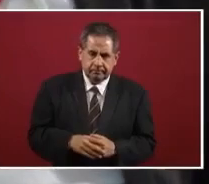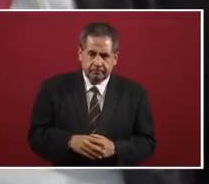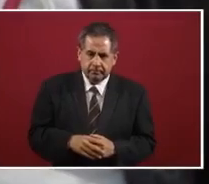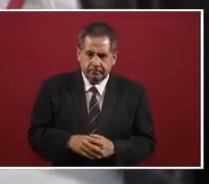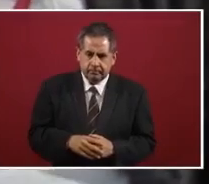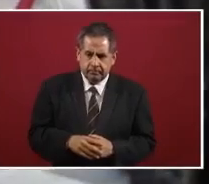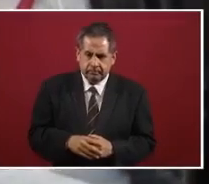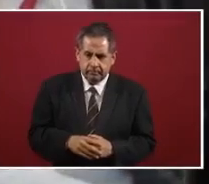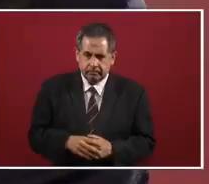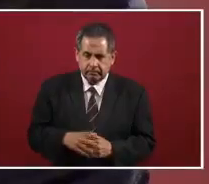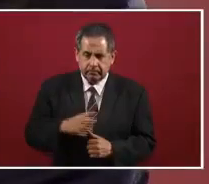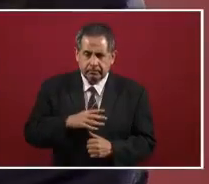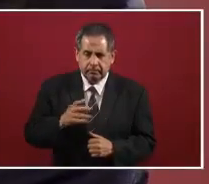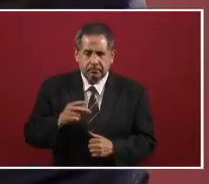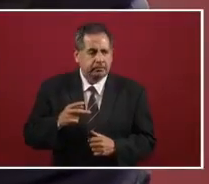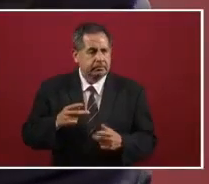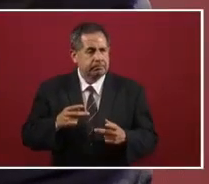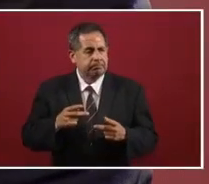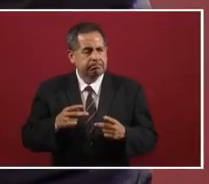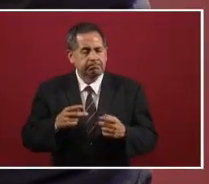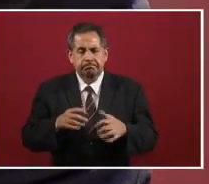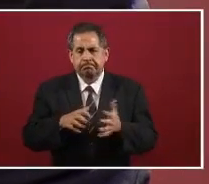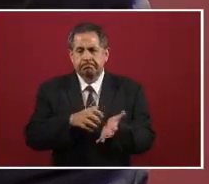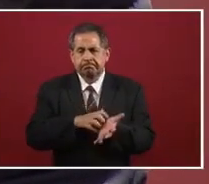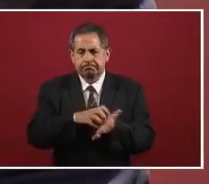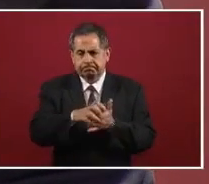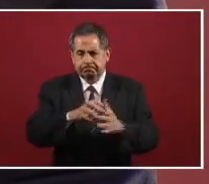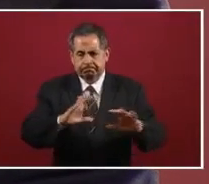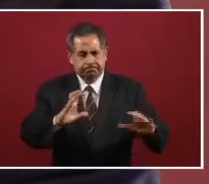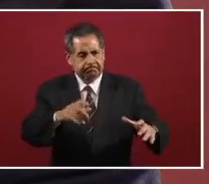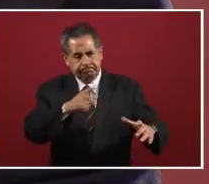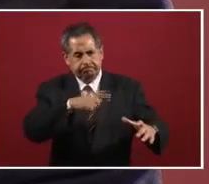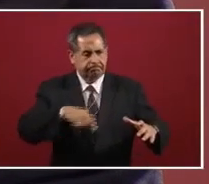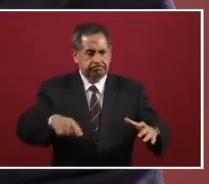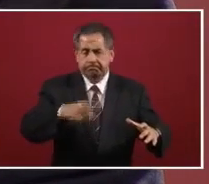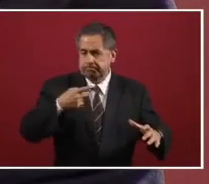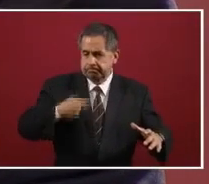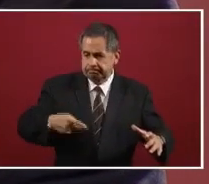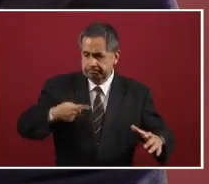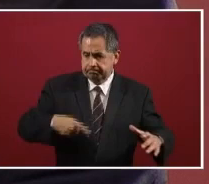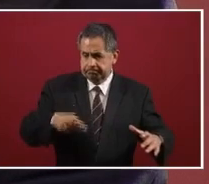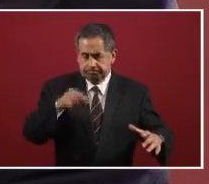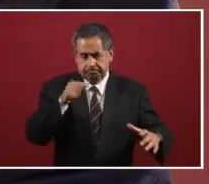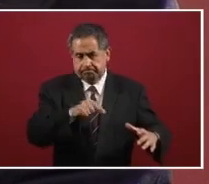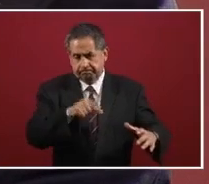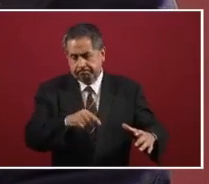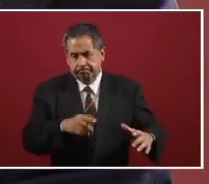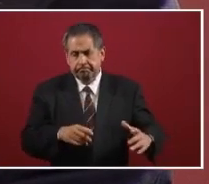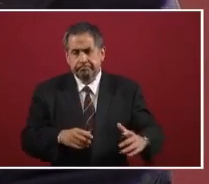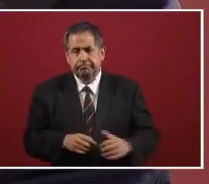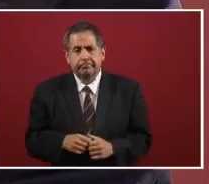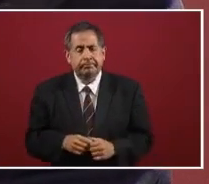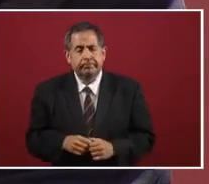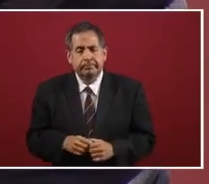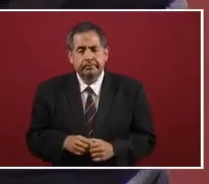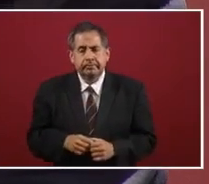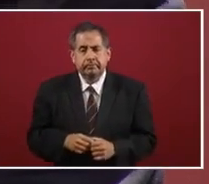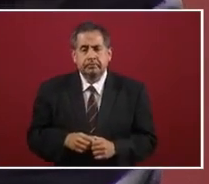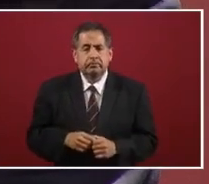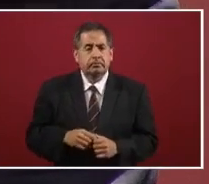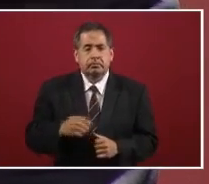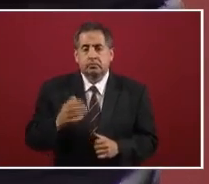una población, un sector de la población que tiene